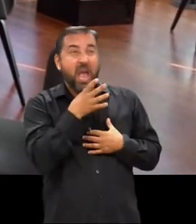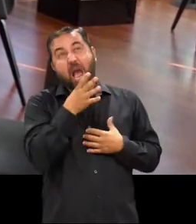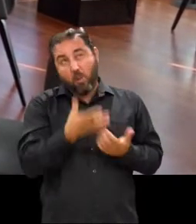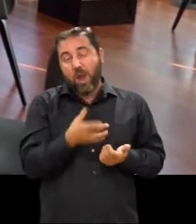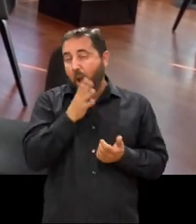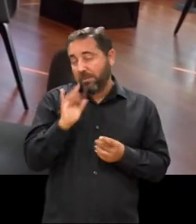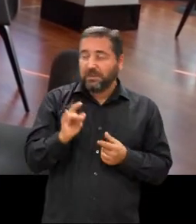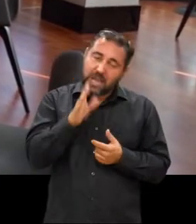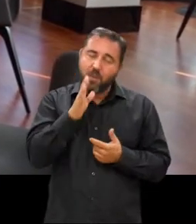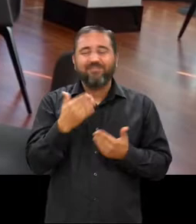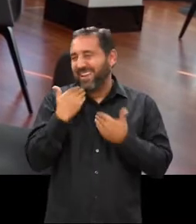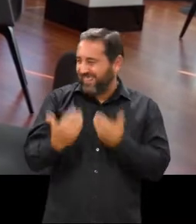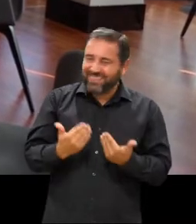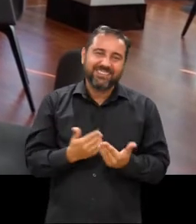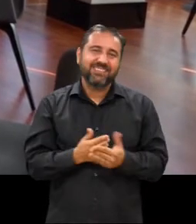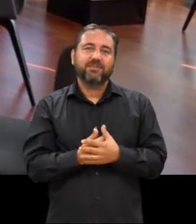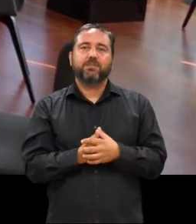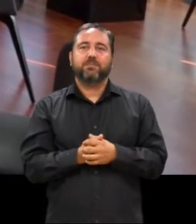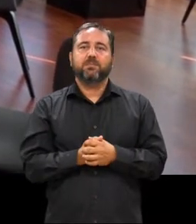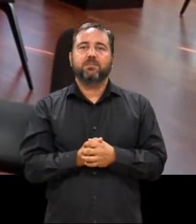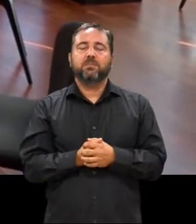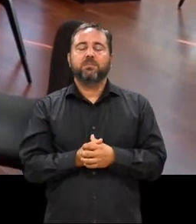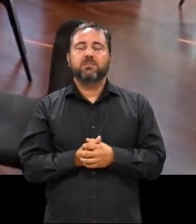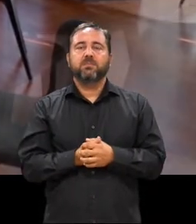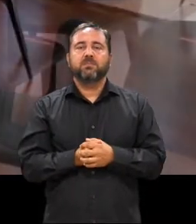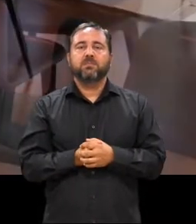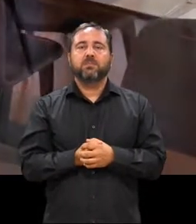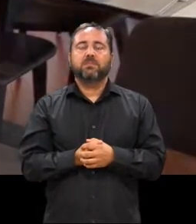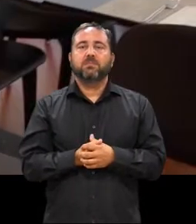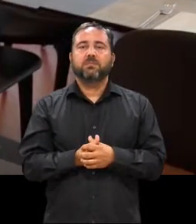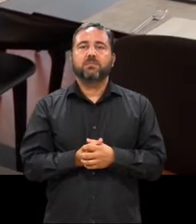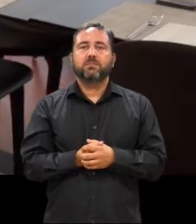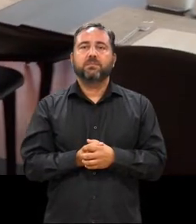agua. Muy bien. De agua. Gracias. Gracias.